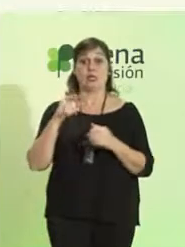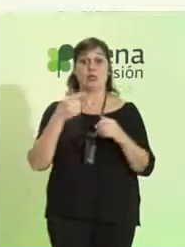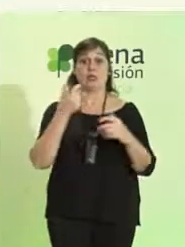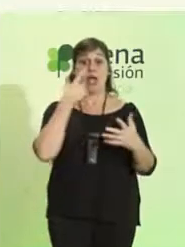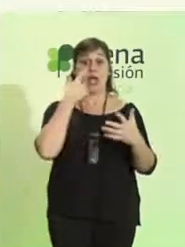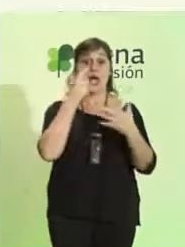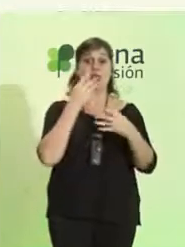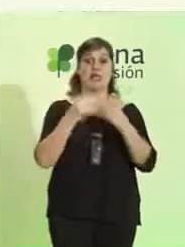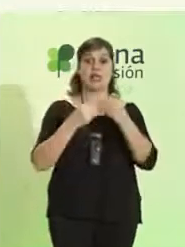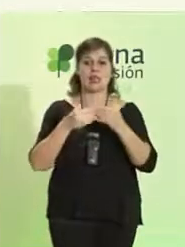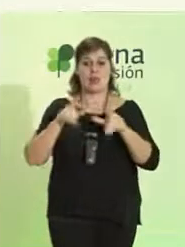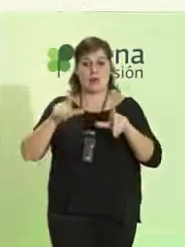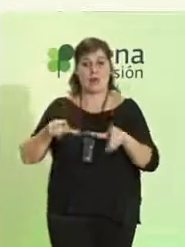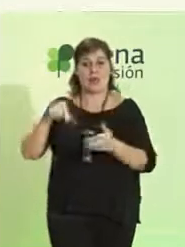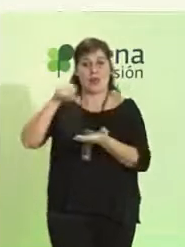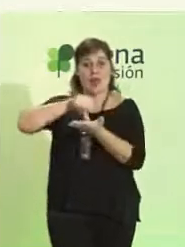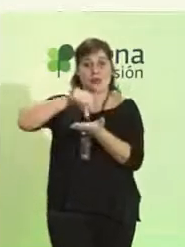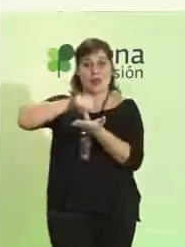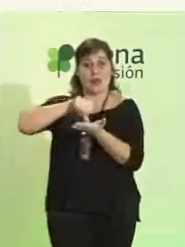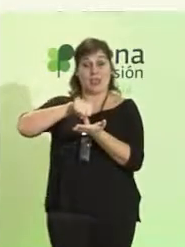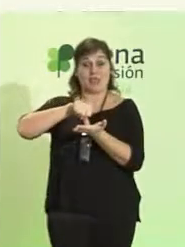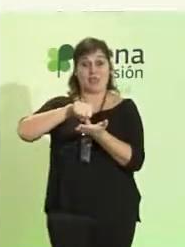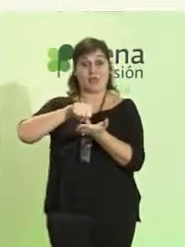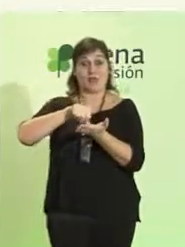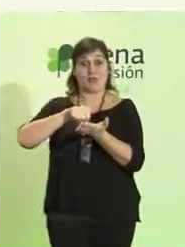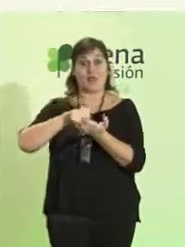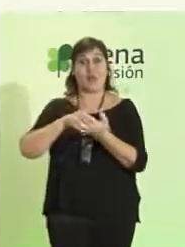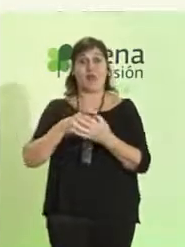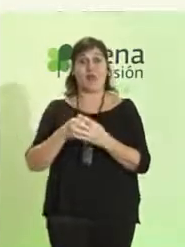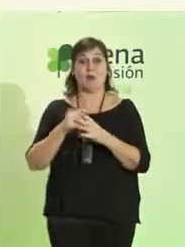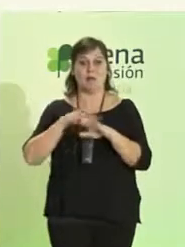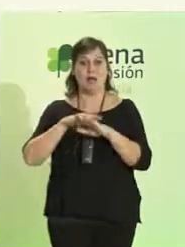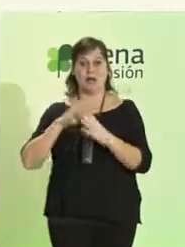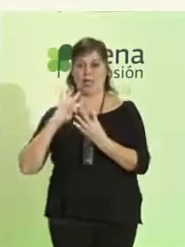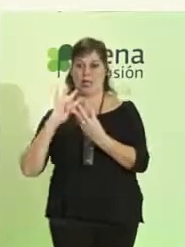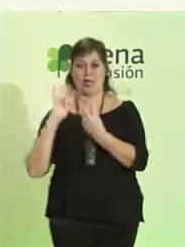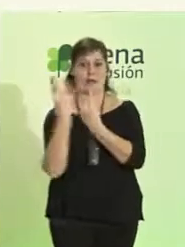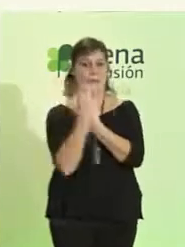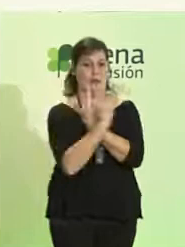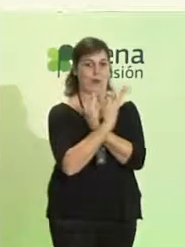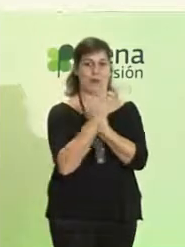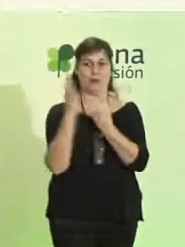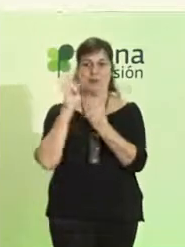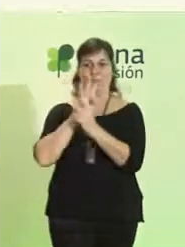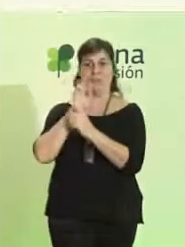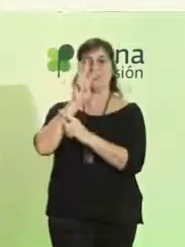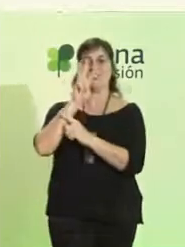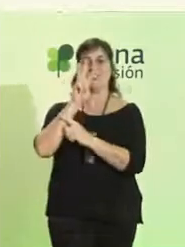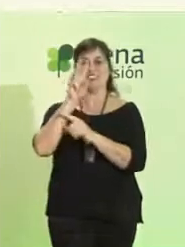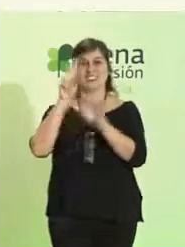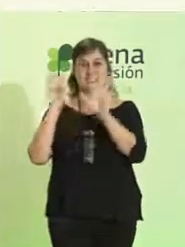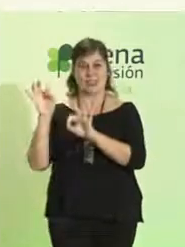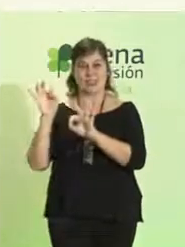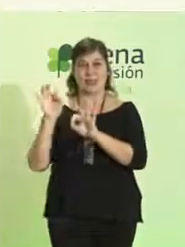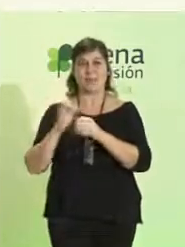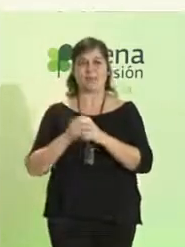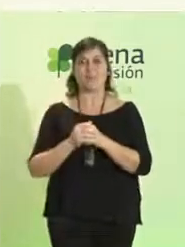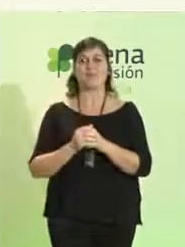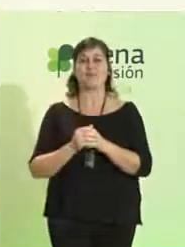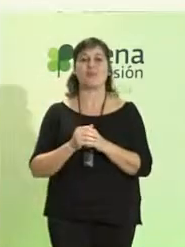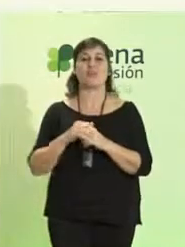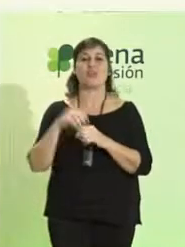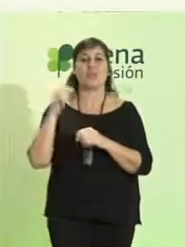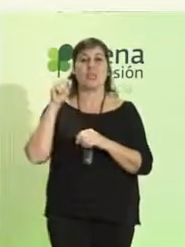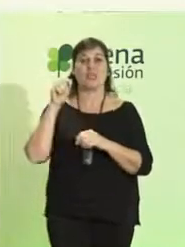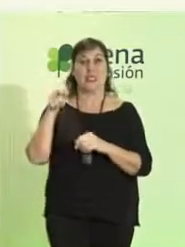hacíamos en el centro del escenario, en 360 para todo el mundo, y decidimos mezclar con música electrónica, todo esto luego cobra sentido, de verdad, no estoy rellenando